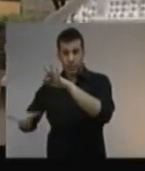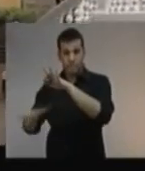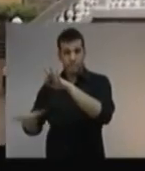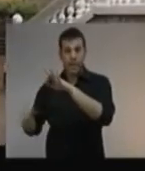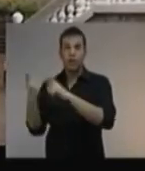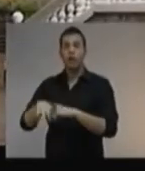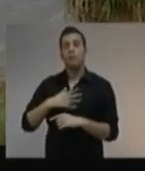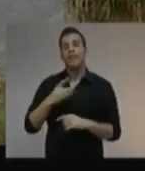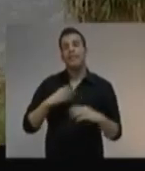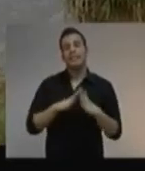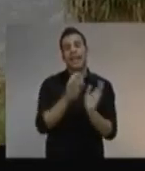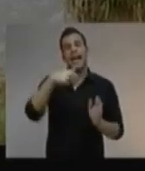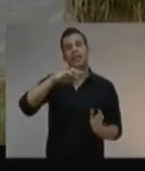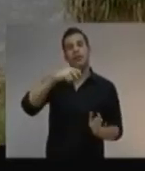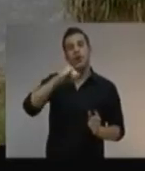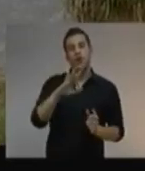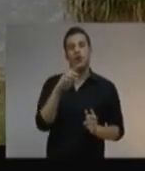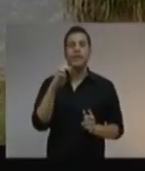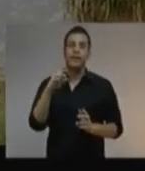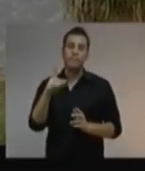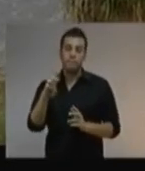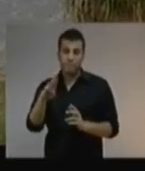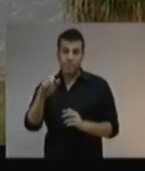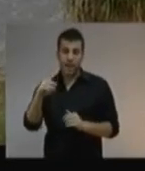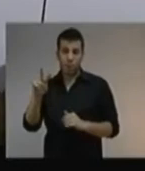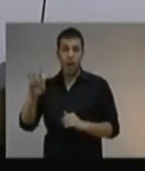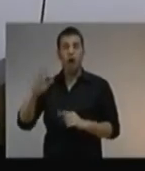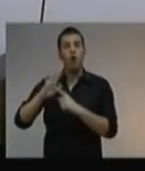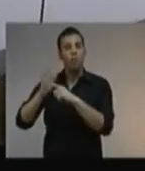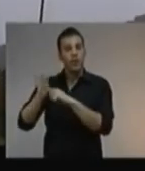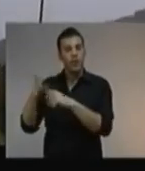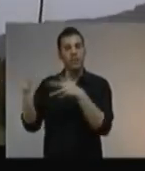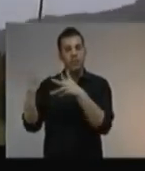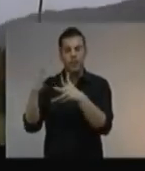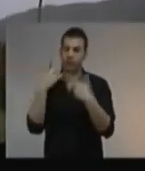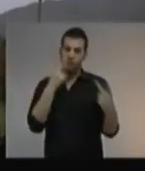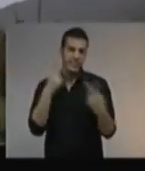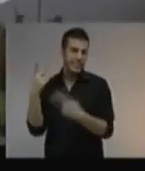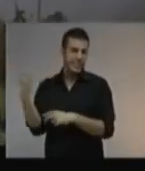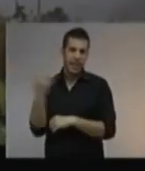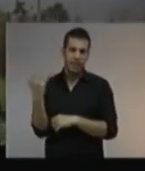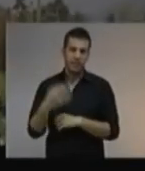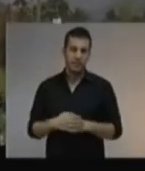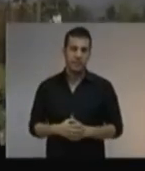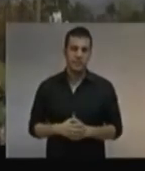Padua o bien su restaurado molino de viento son algunas de las visitas que no puedes perderte si te acercas a este pueblo.